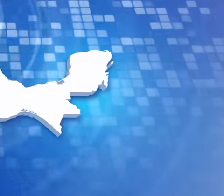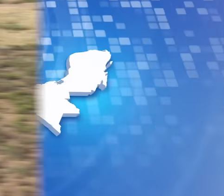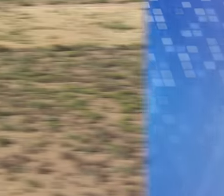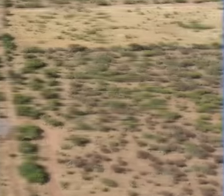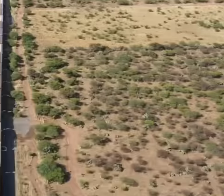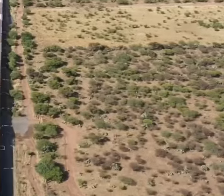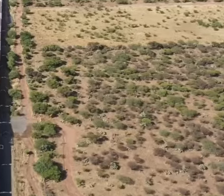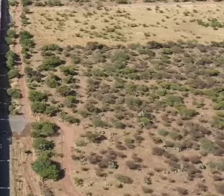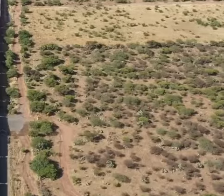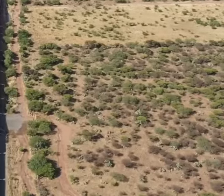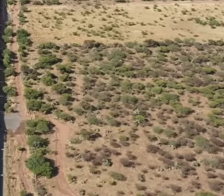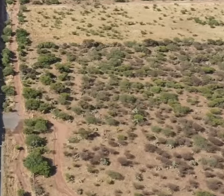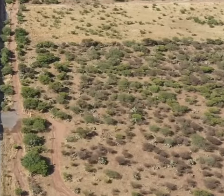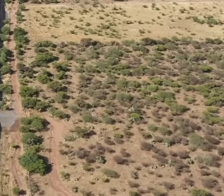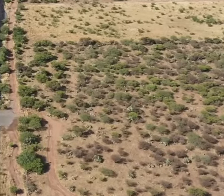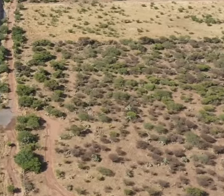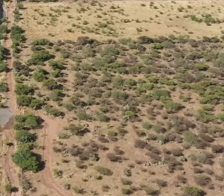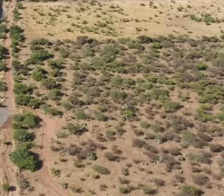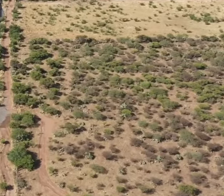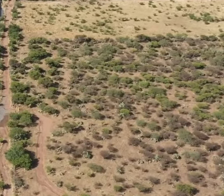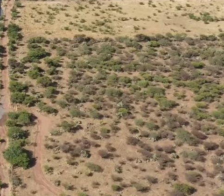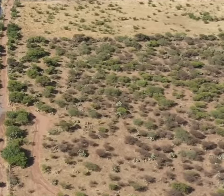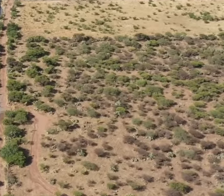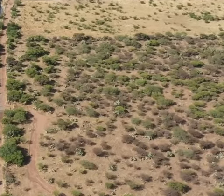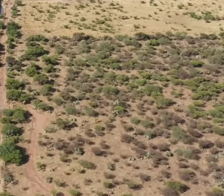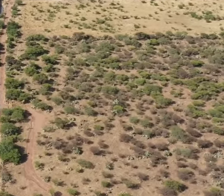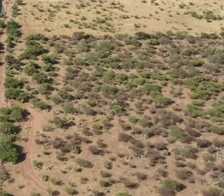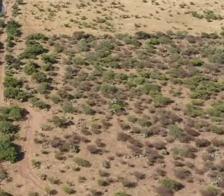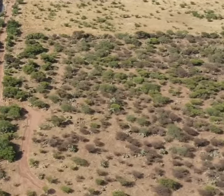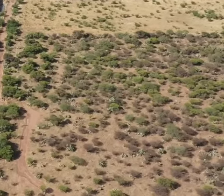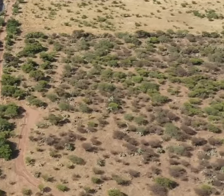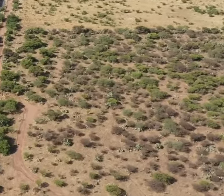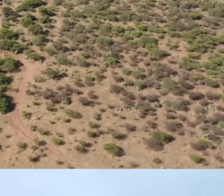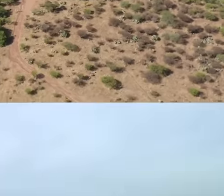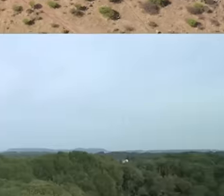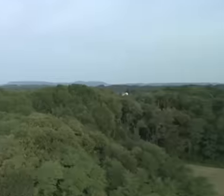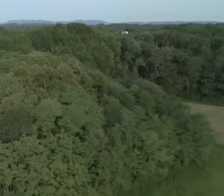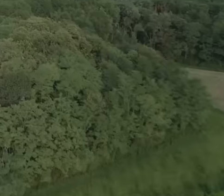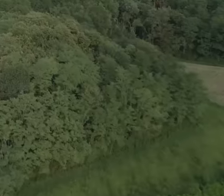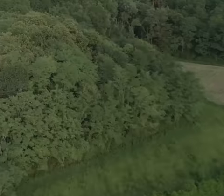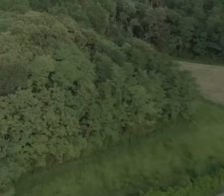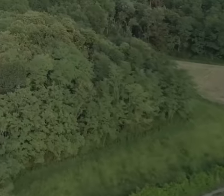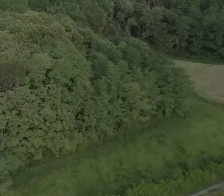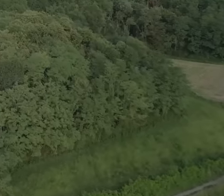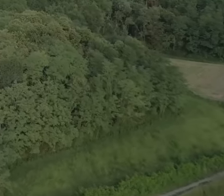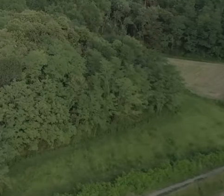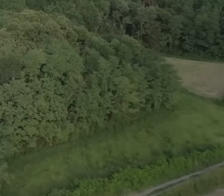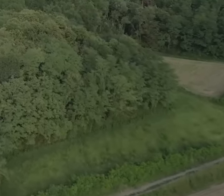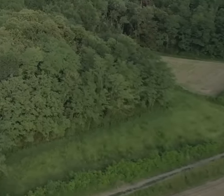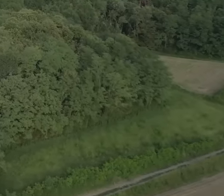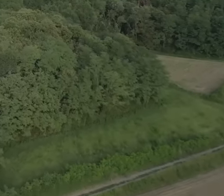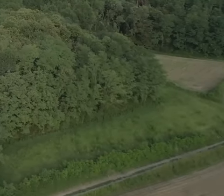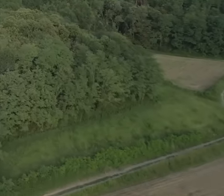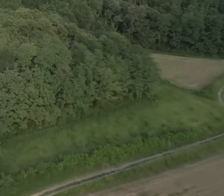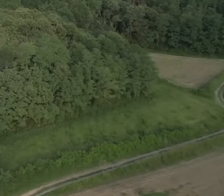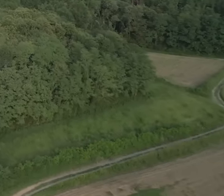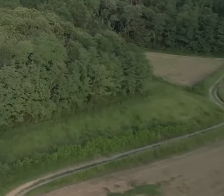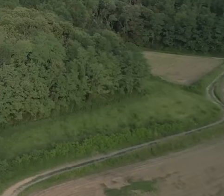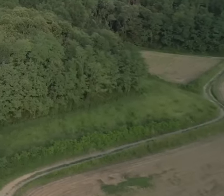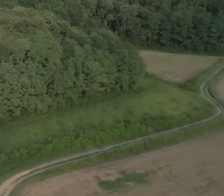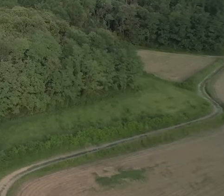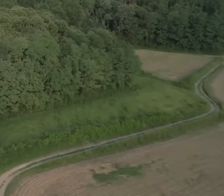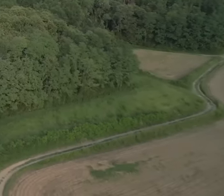desarrollo entre zonas urbanas y rurales, promoviendo una distribución más equitativa de los